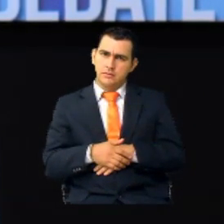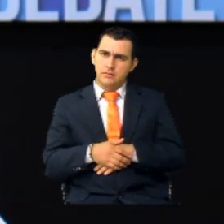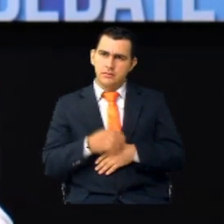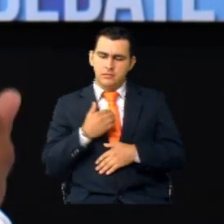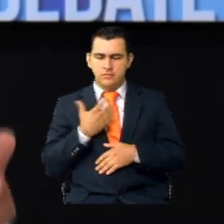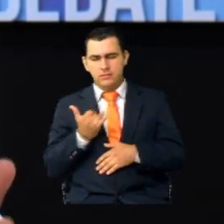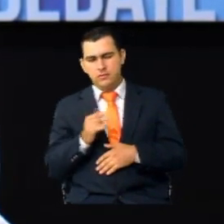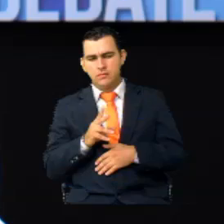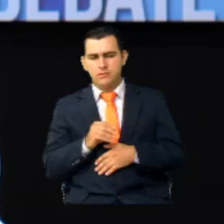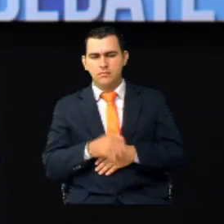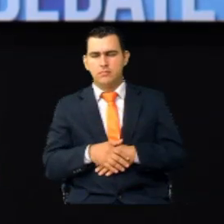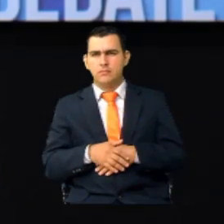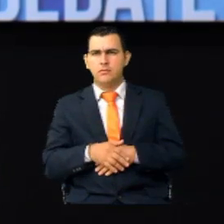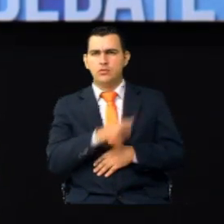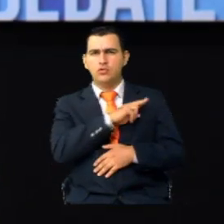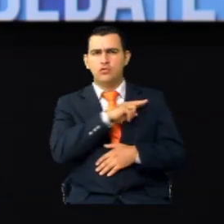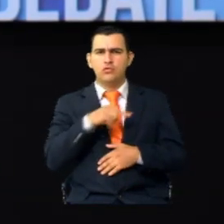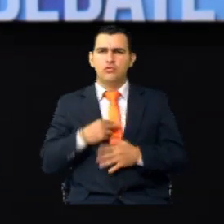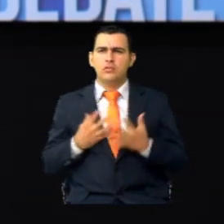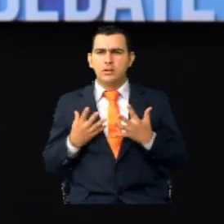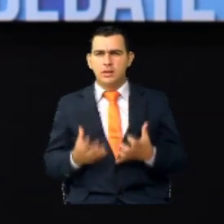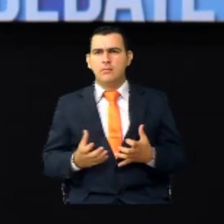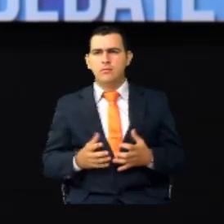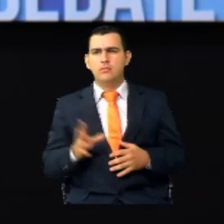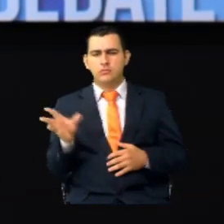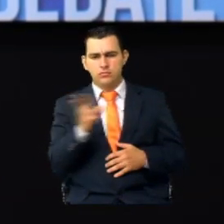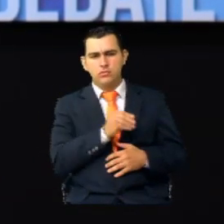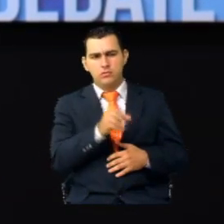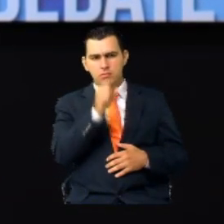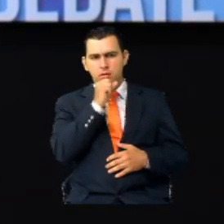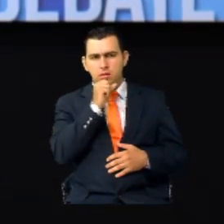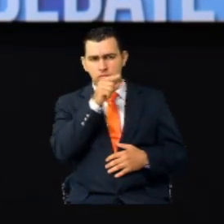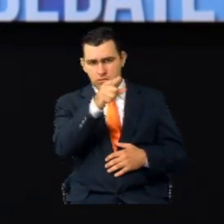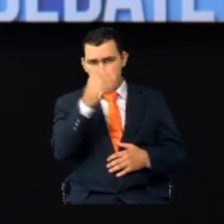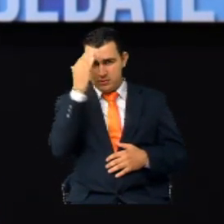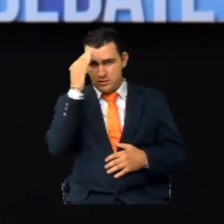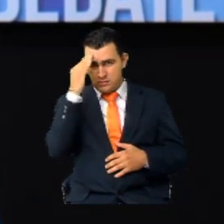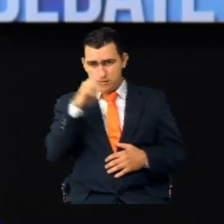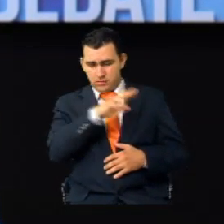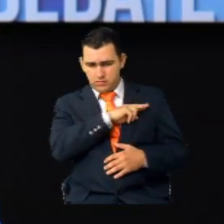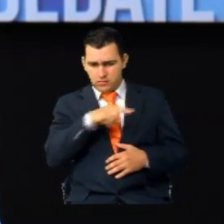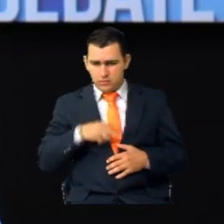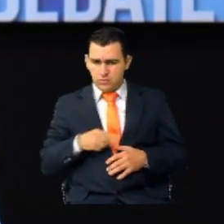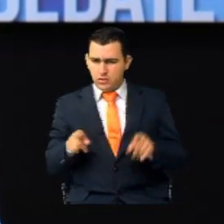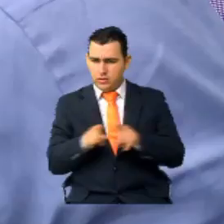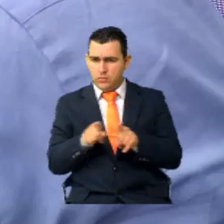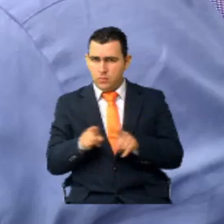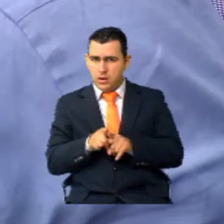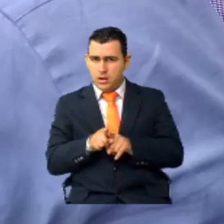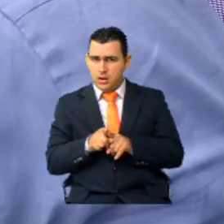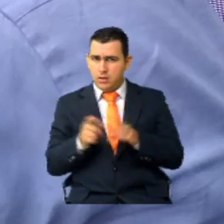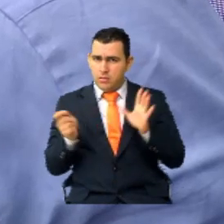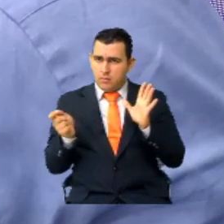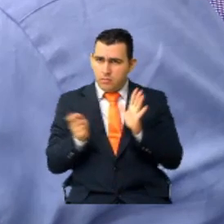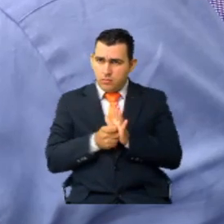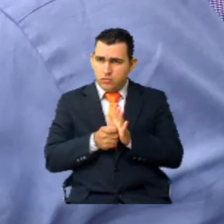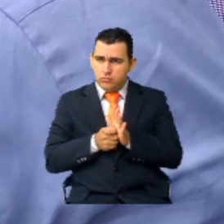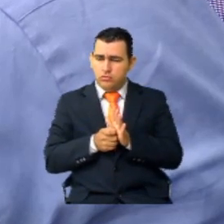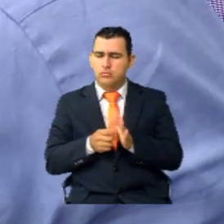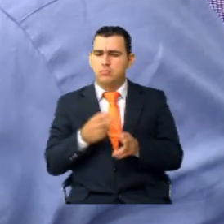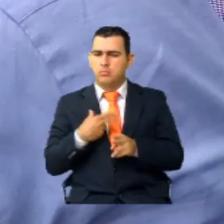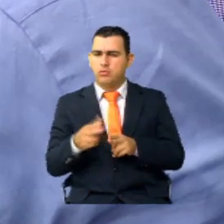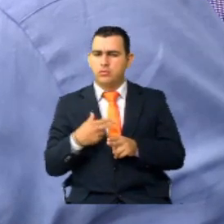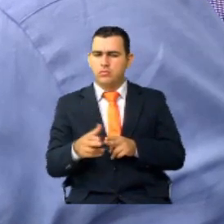creyera. Nosotros necesitamos es que los barranqueños le crean. Usted tiene la certeza de que no le va a aparecer en los próximos